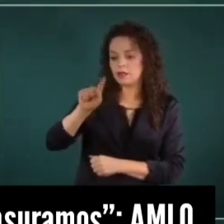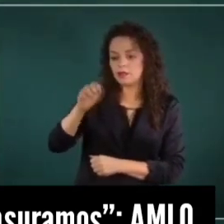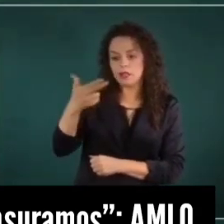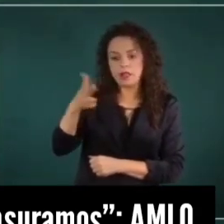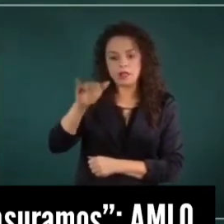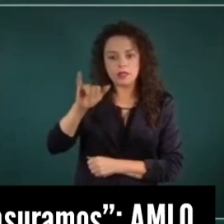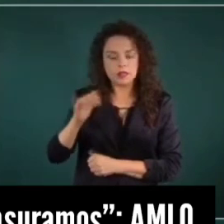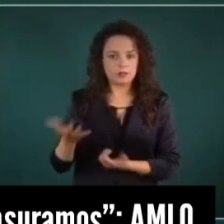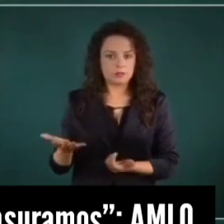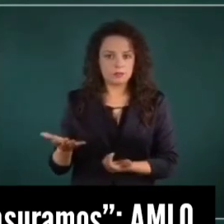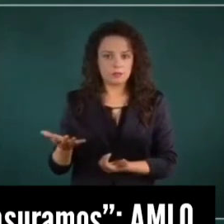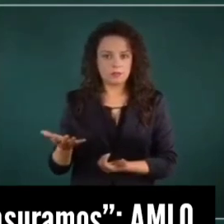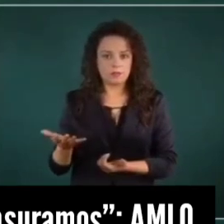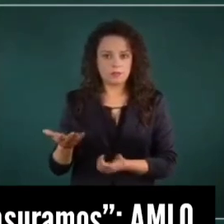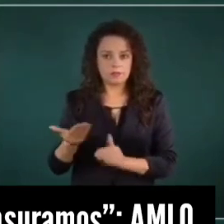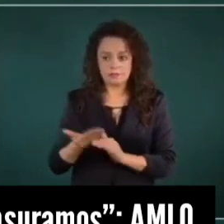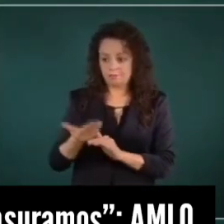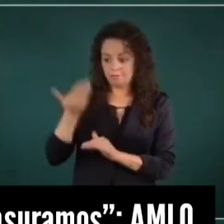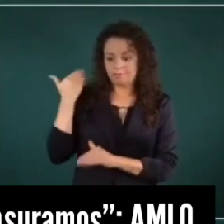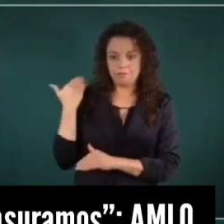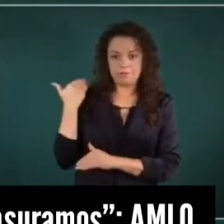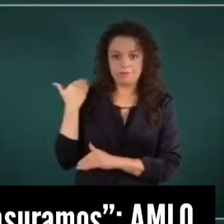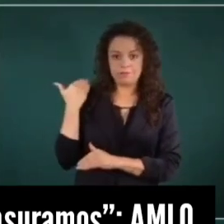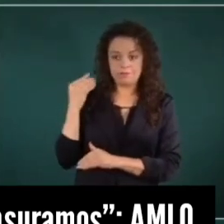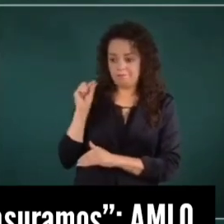el sexenio pasado.